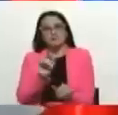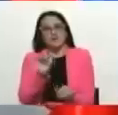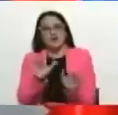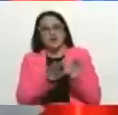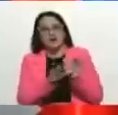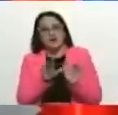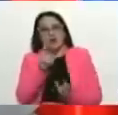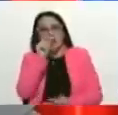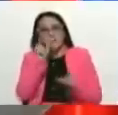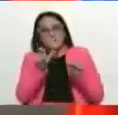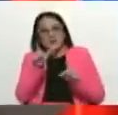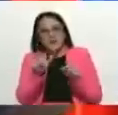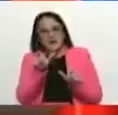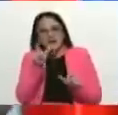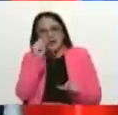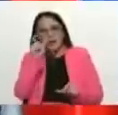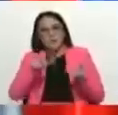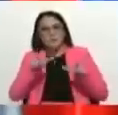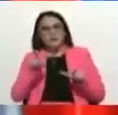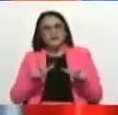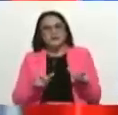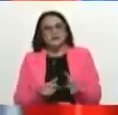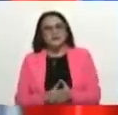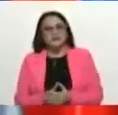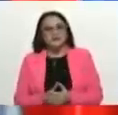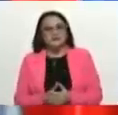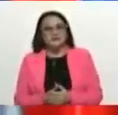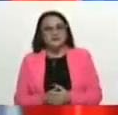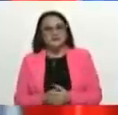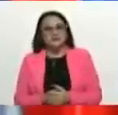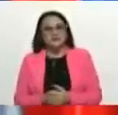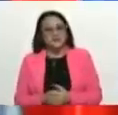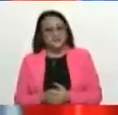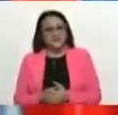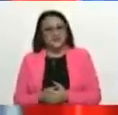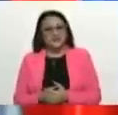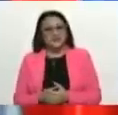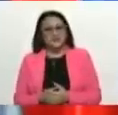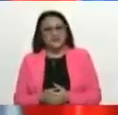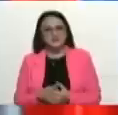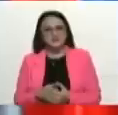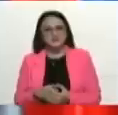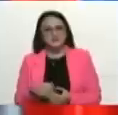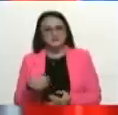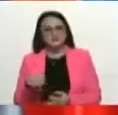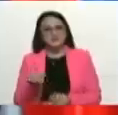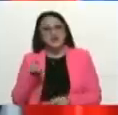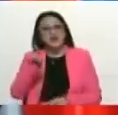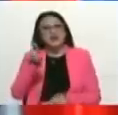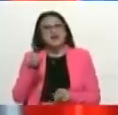sino en identificarlos uno a uno, que es lo más importante.